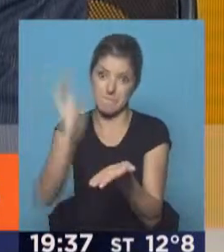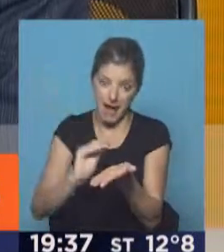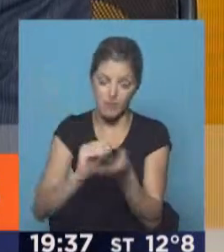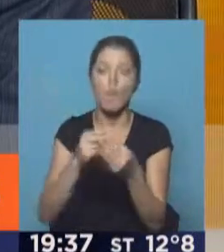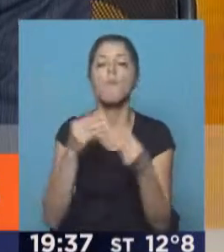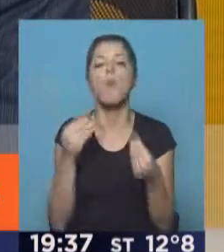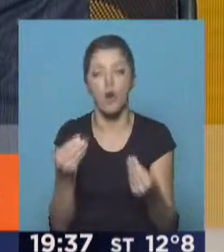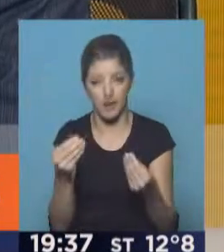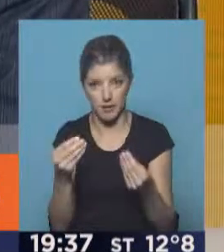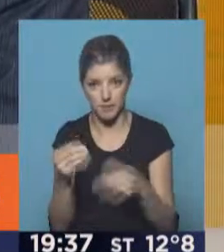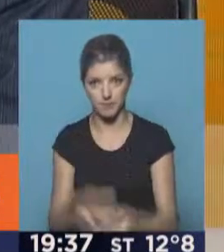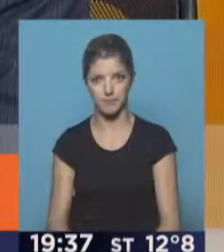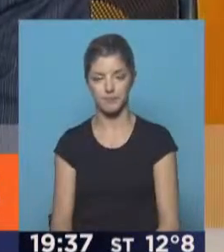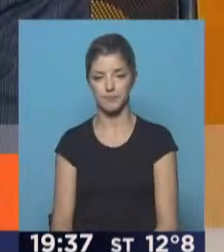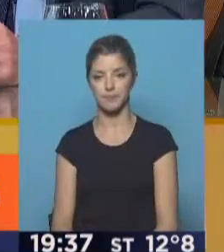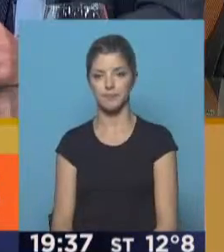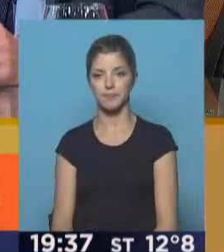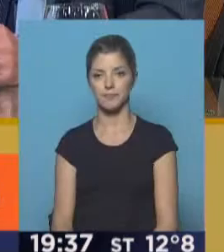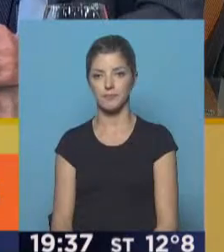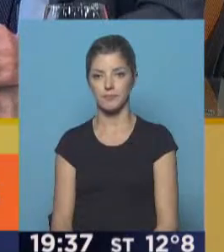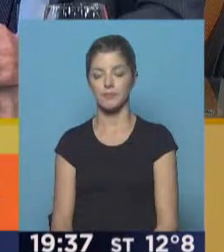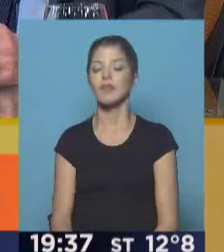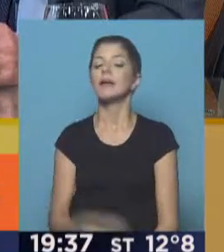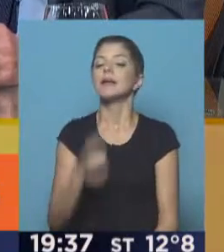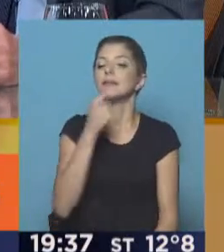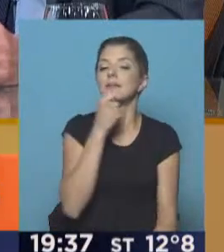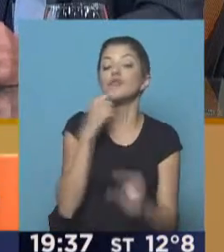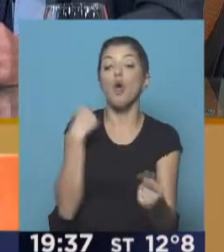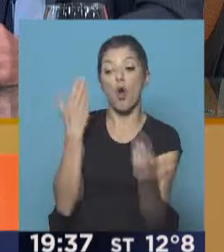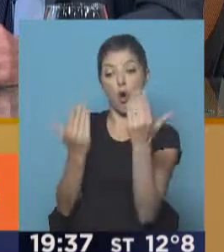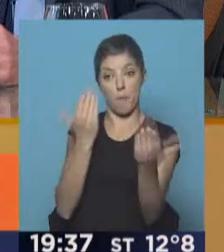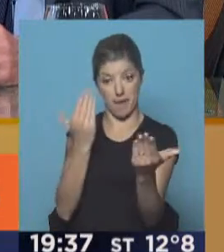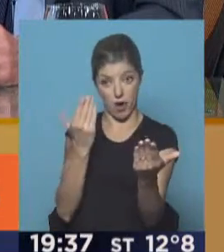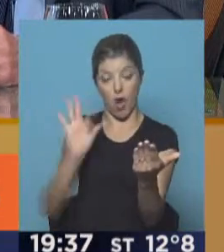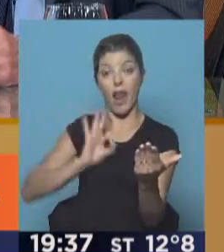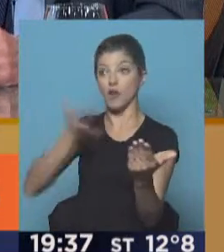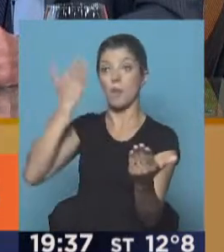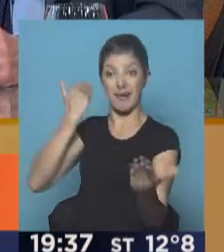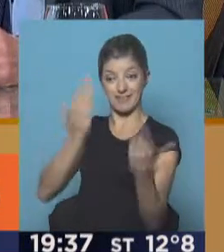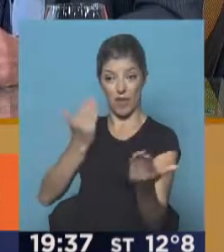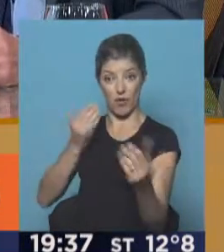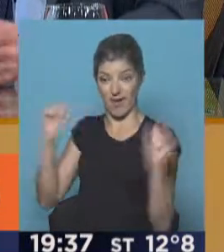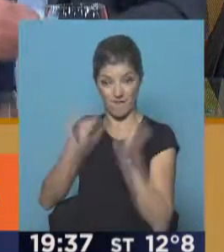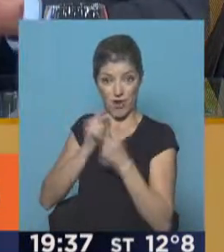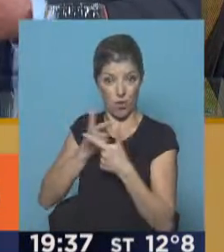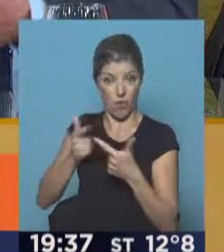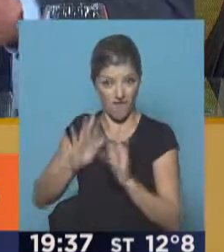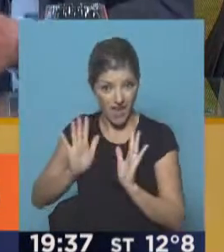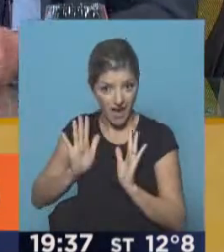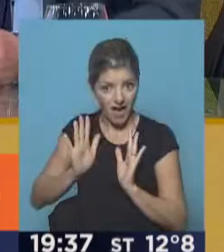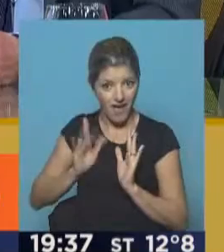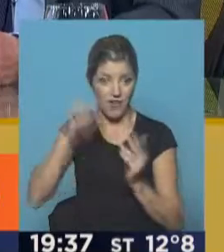por mayor volumen demandado con respecto al bimestre del año pasado, que no fue frío, ¿no? Va a hacer que,